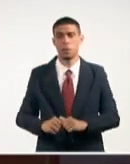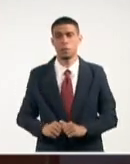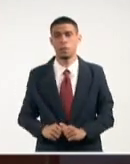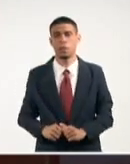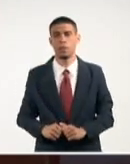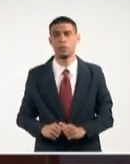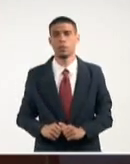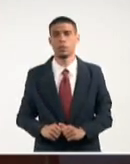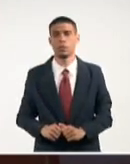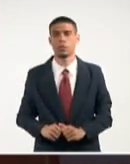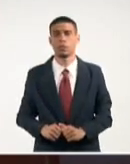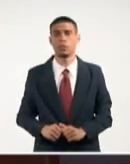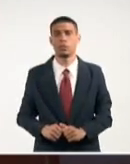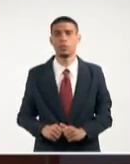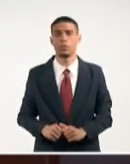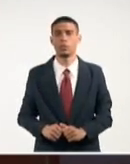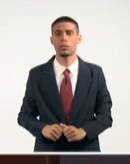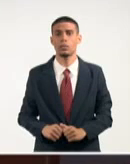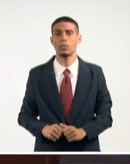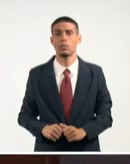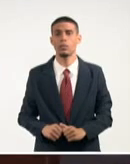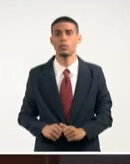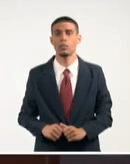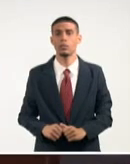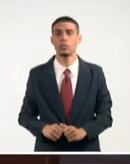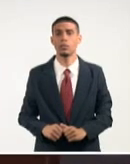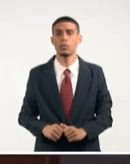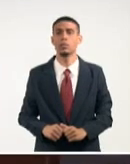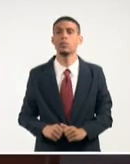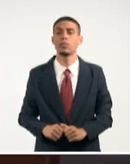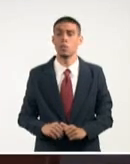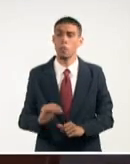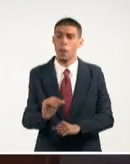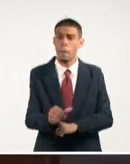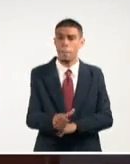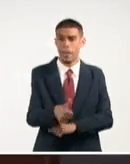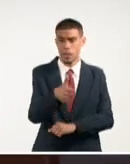se refirió hace unos momentos el compañero Díaz-Canel